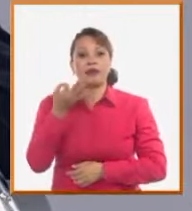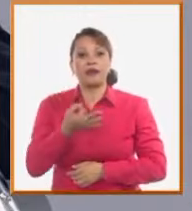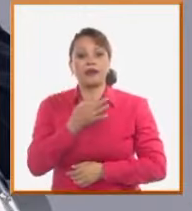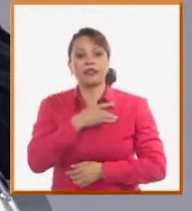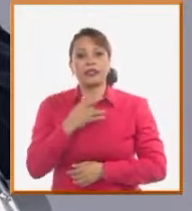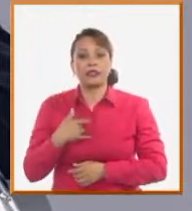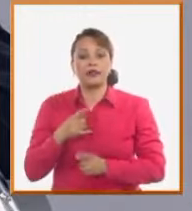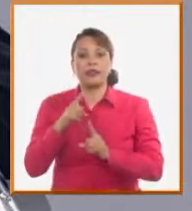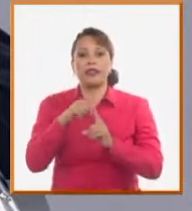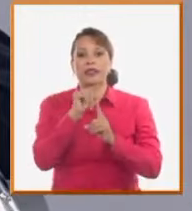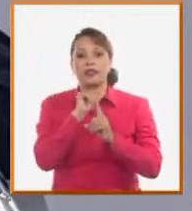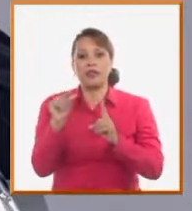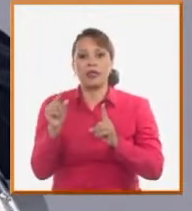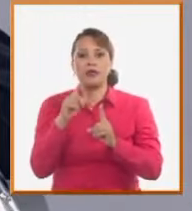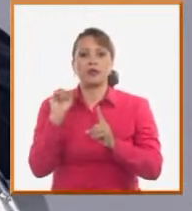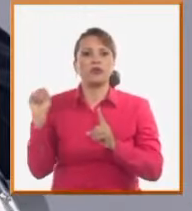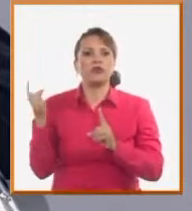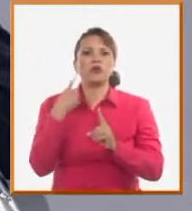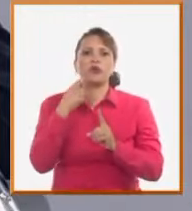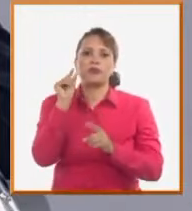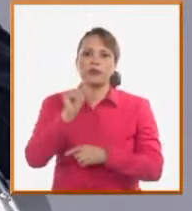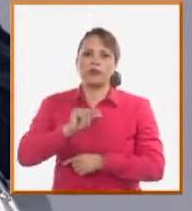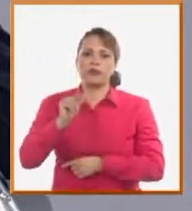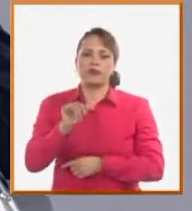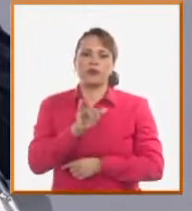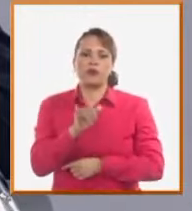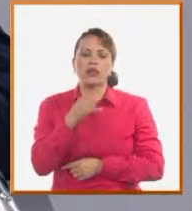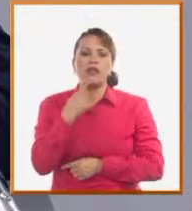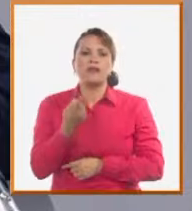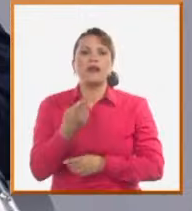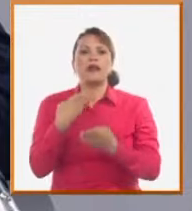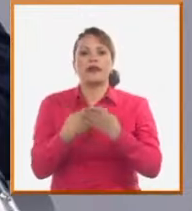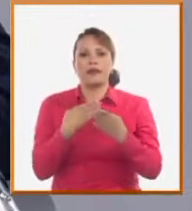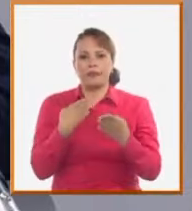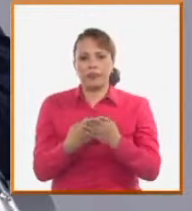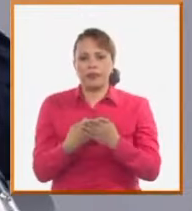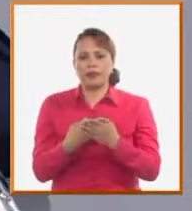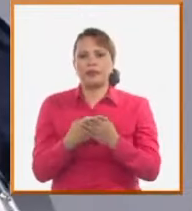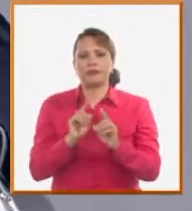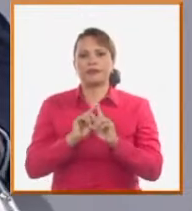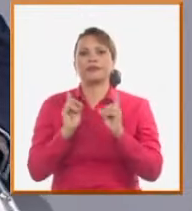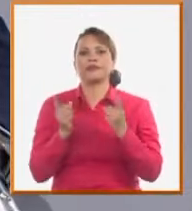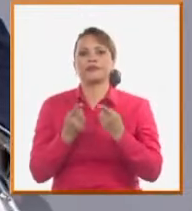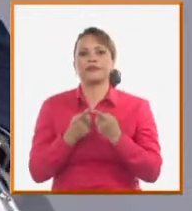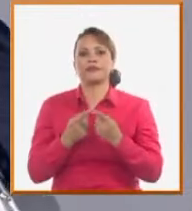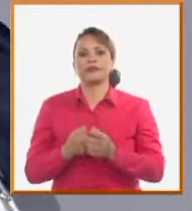de este tema, no solo para nuestros clientes, sino para la empresa en general.